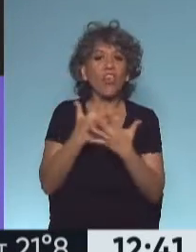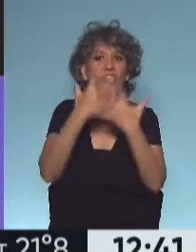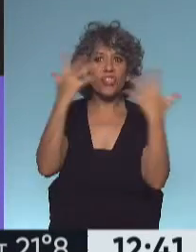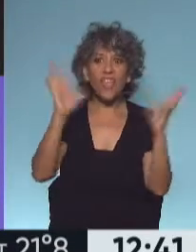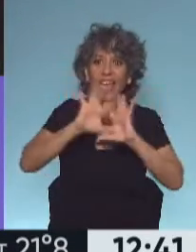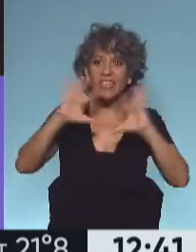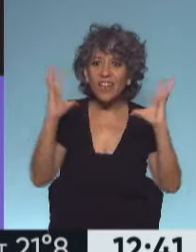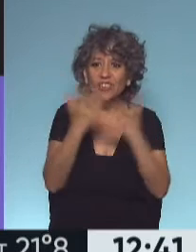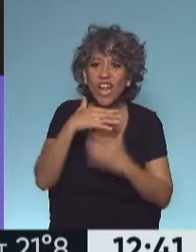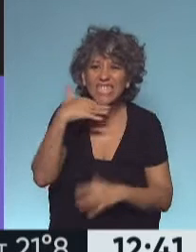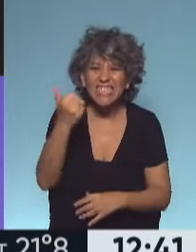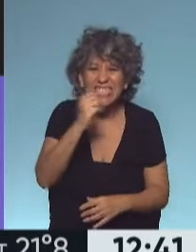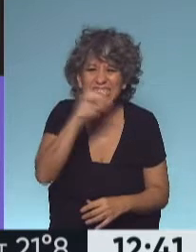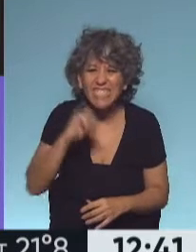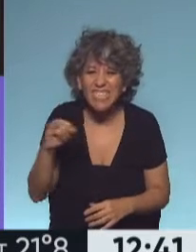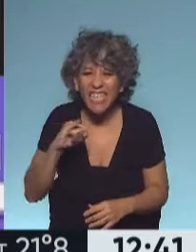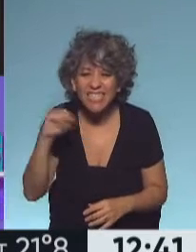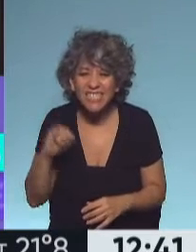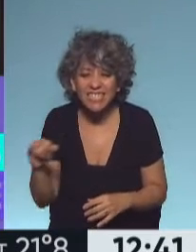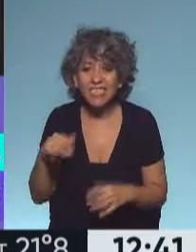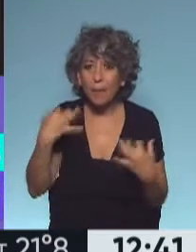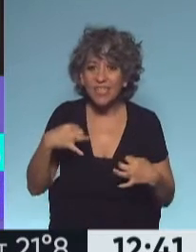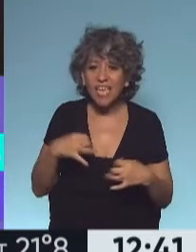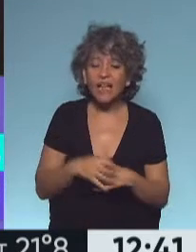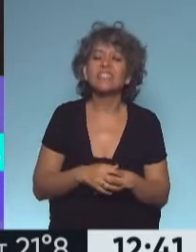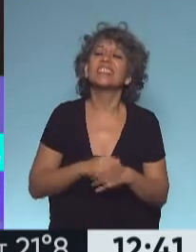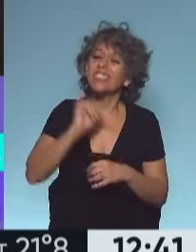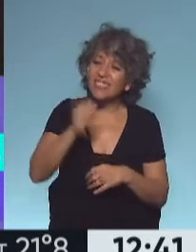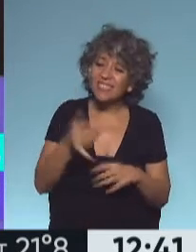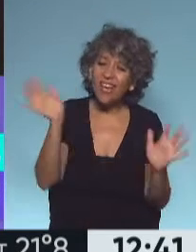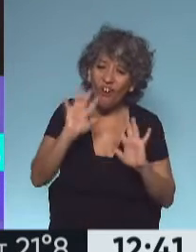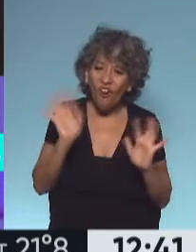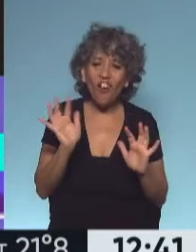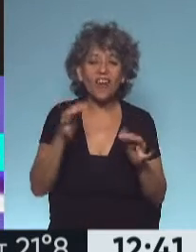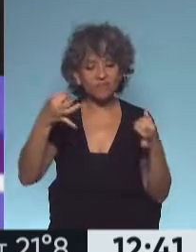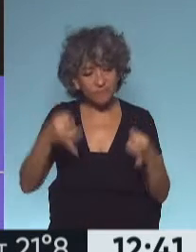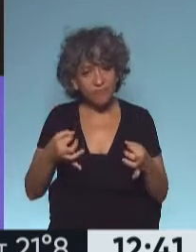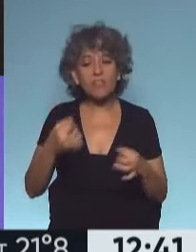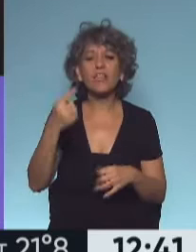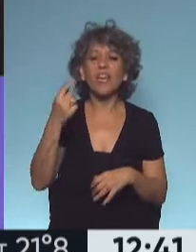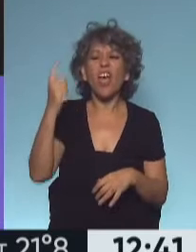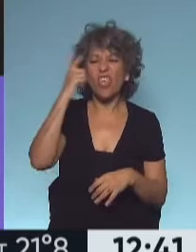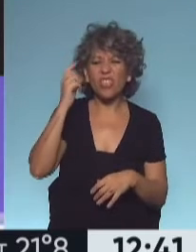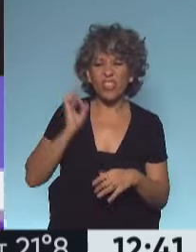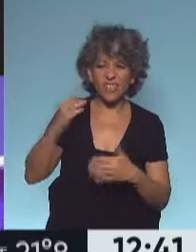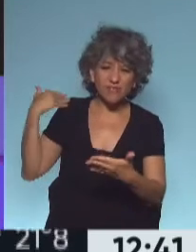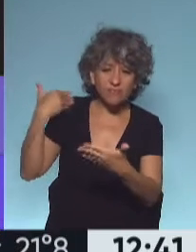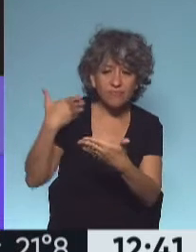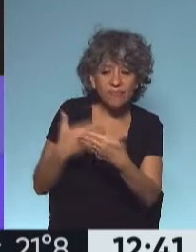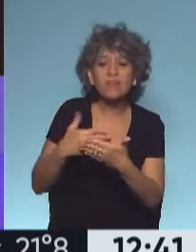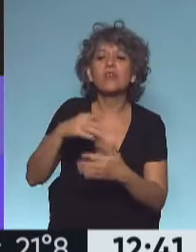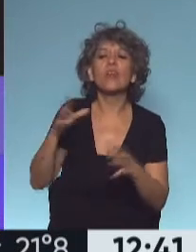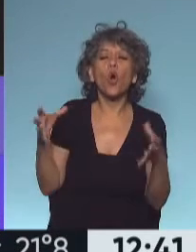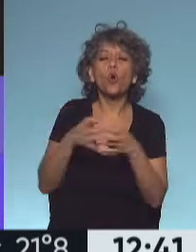día muy especial. Hola Vero, ¿cómo estás? Efectivamente, porque desde hace una década la UNESCO ha decretado este